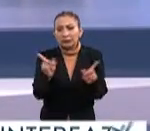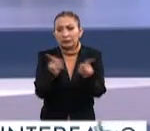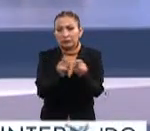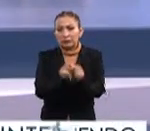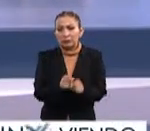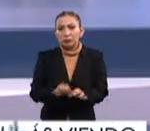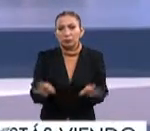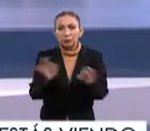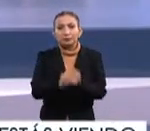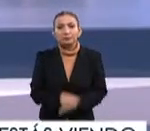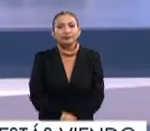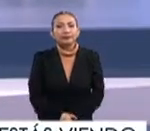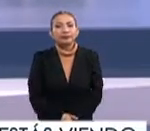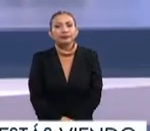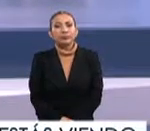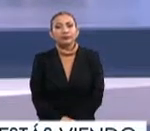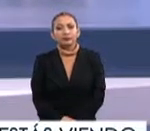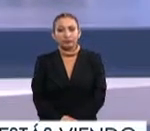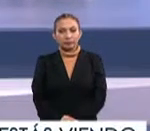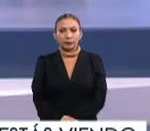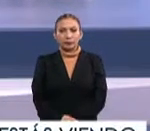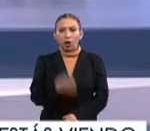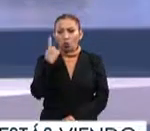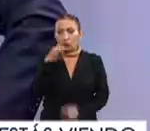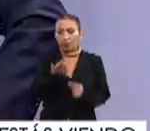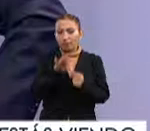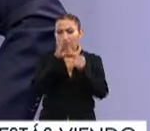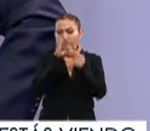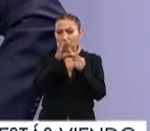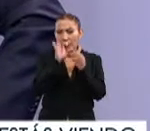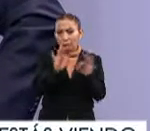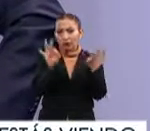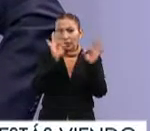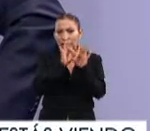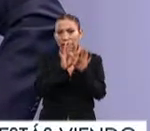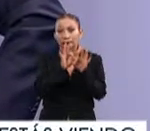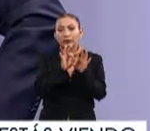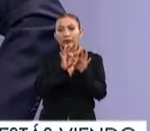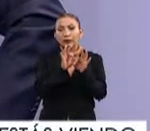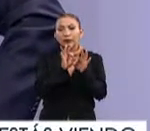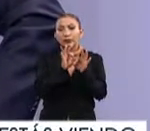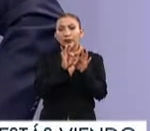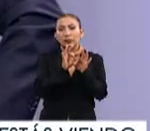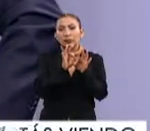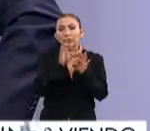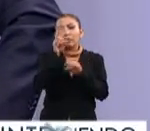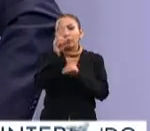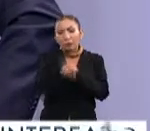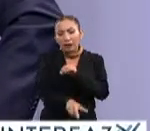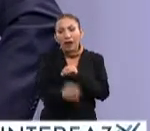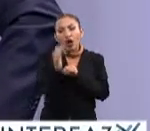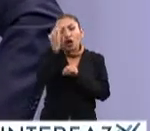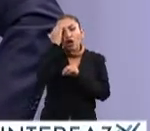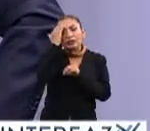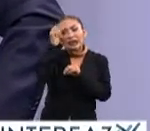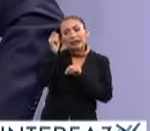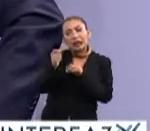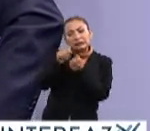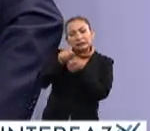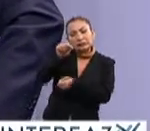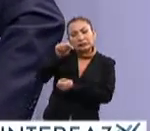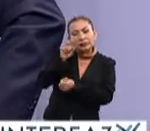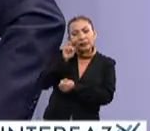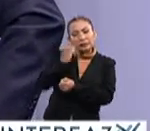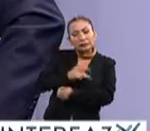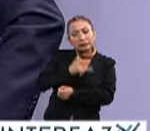breves e importantes? Bueno, un punto importante es realmente conocerla,